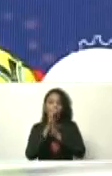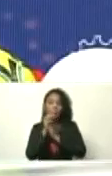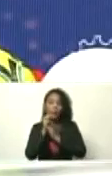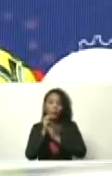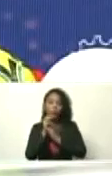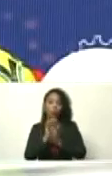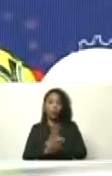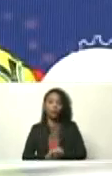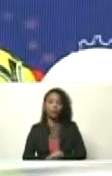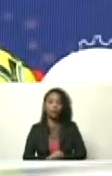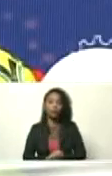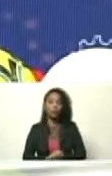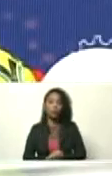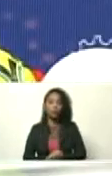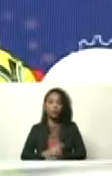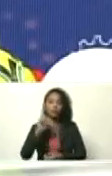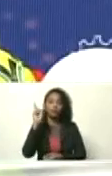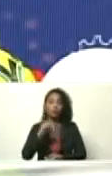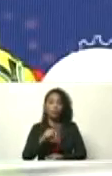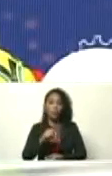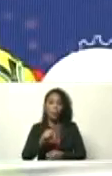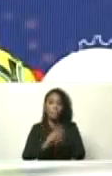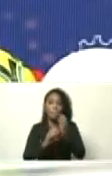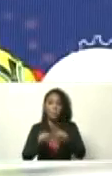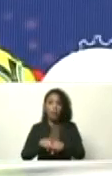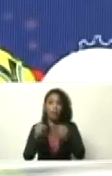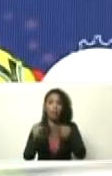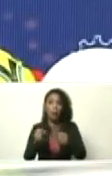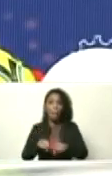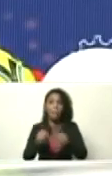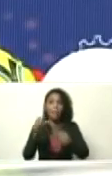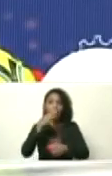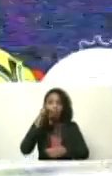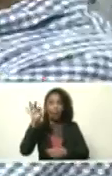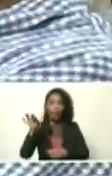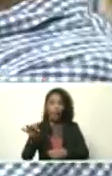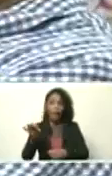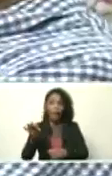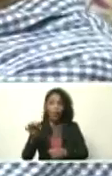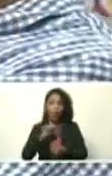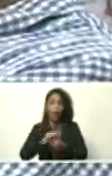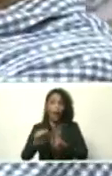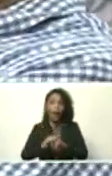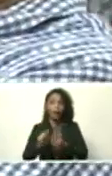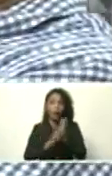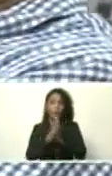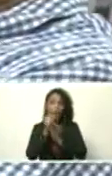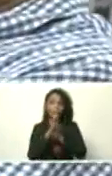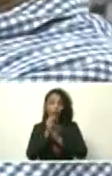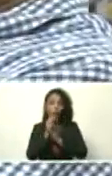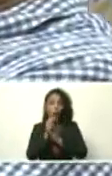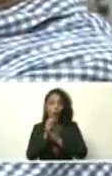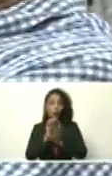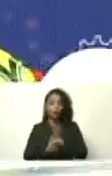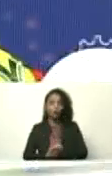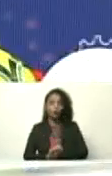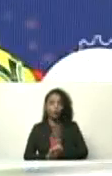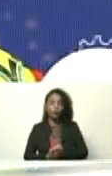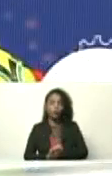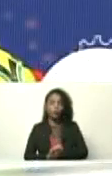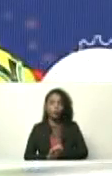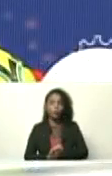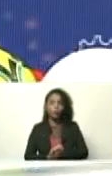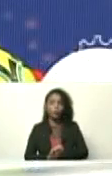También panadería, pan salado, charcutería, Emprendimiento Fermín Mariyuri.